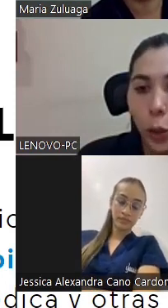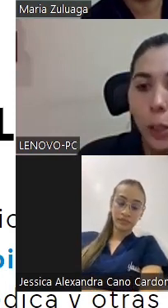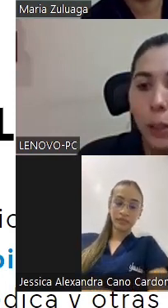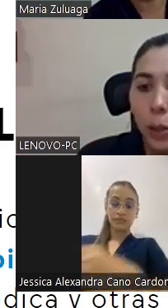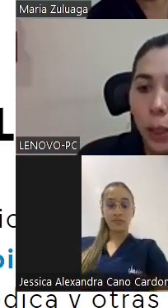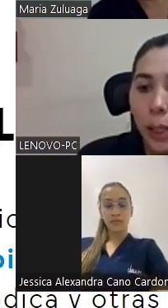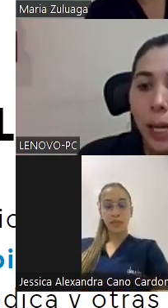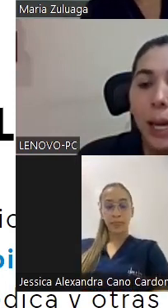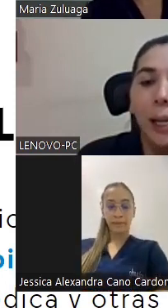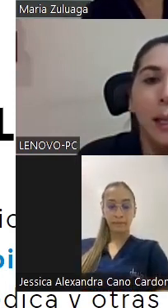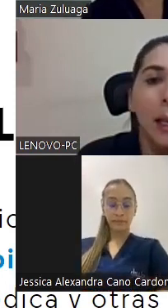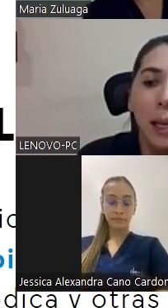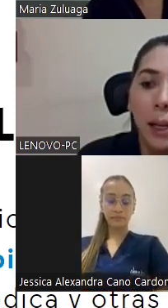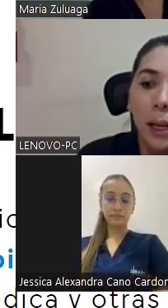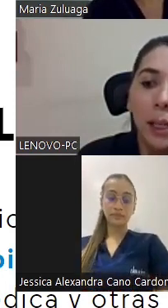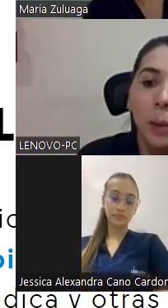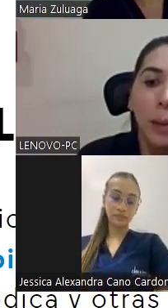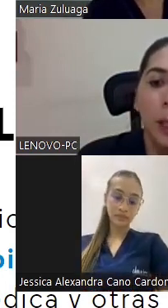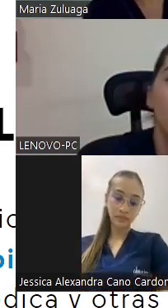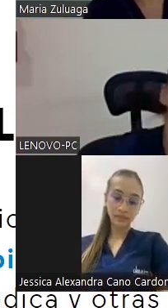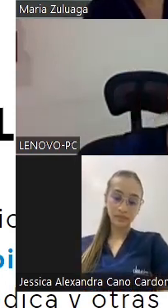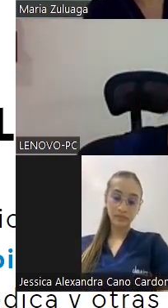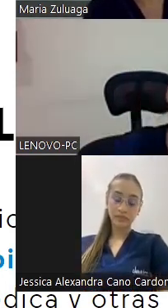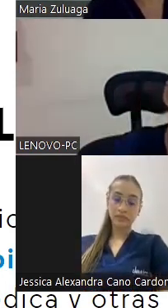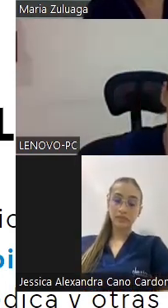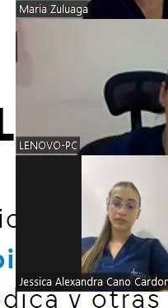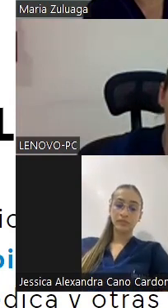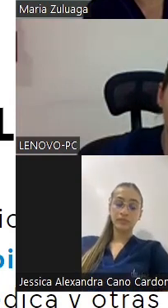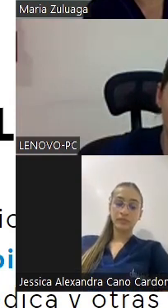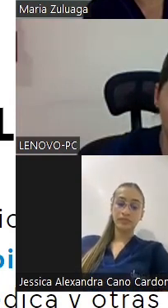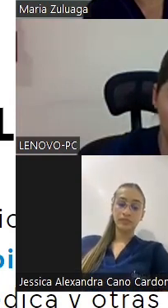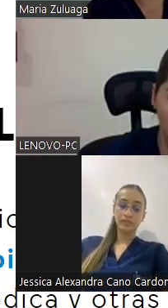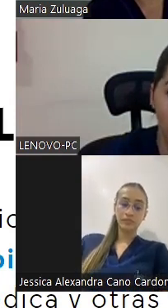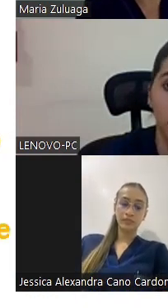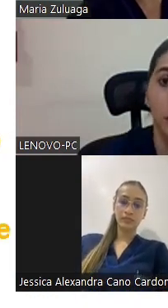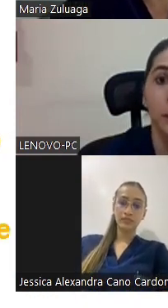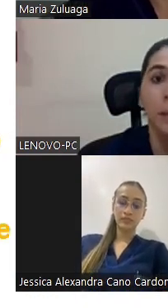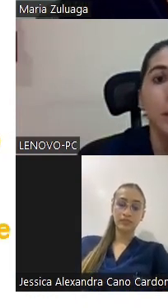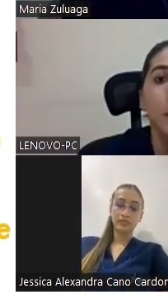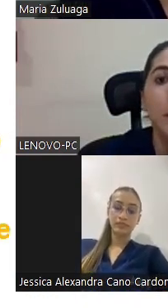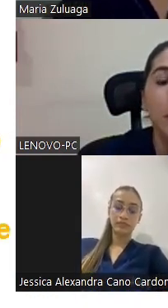y otras personas que se dedican a la experimentación con seres humanos.